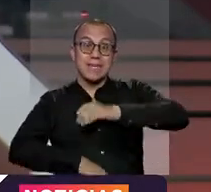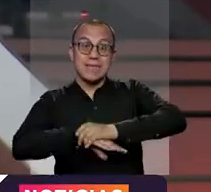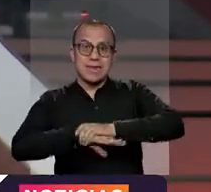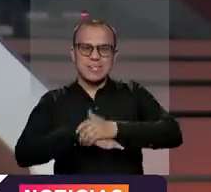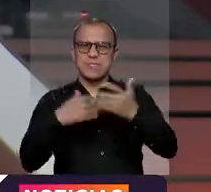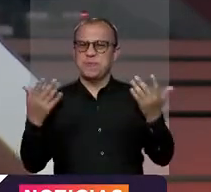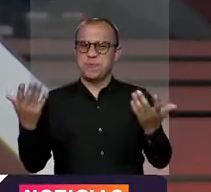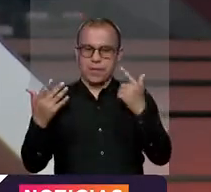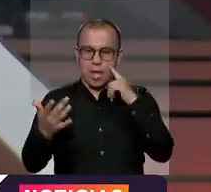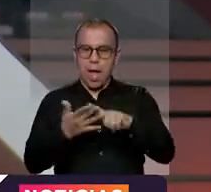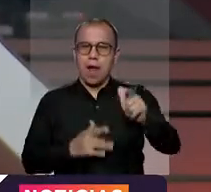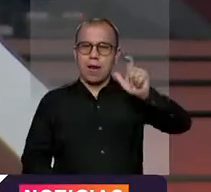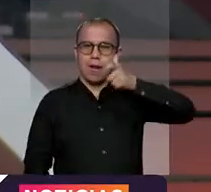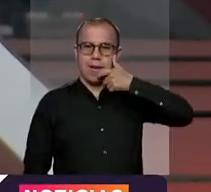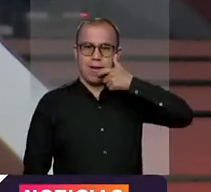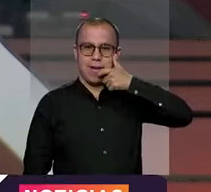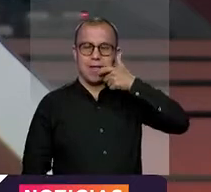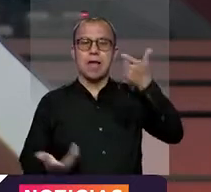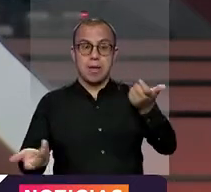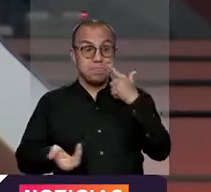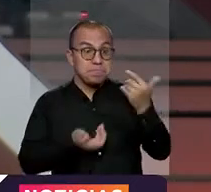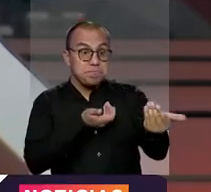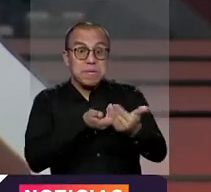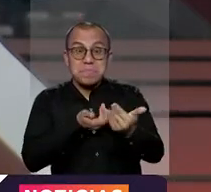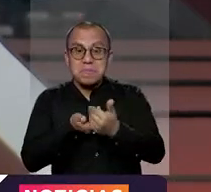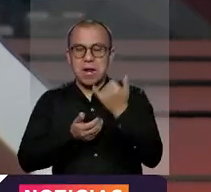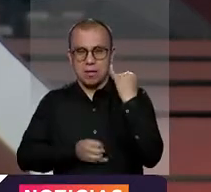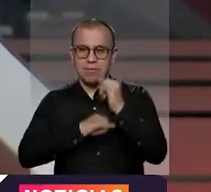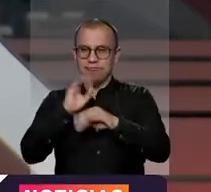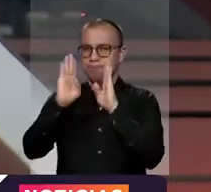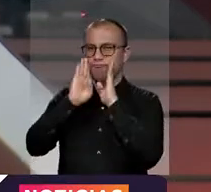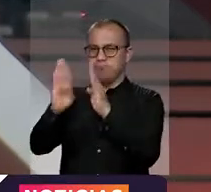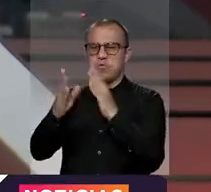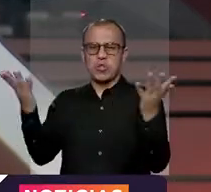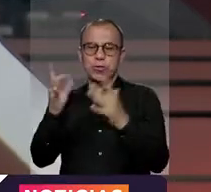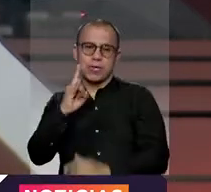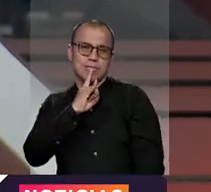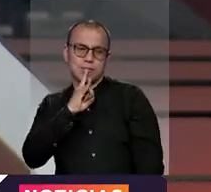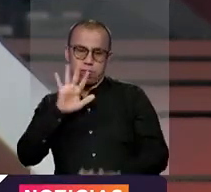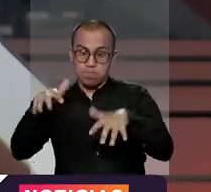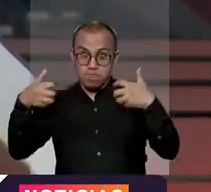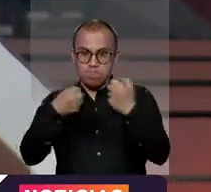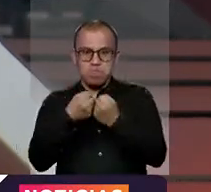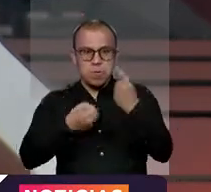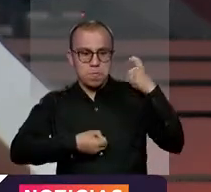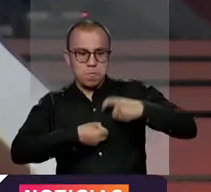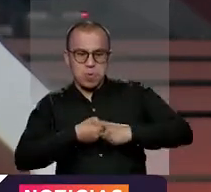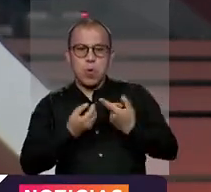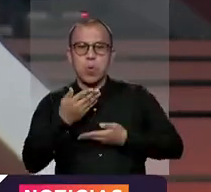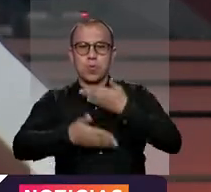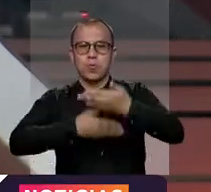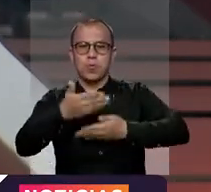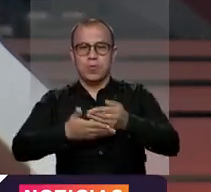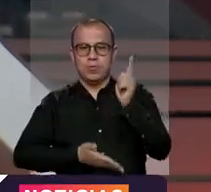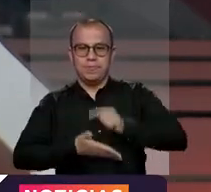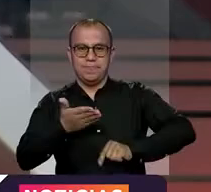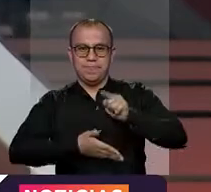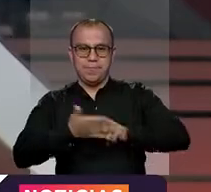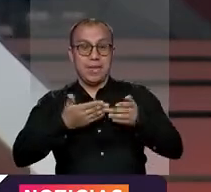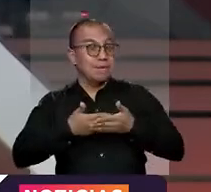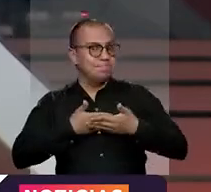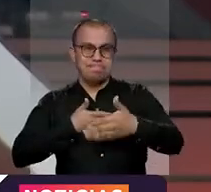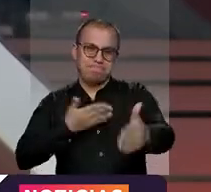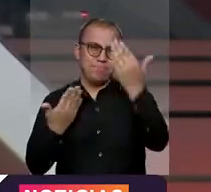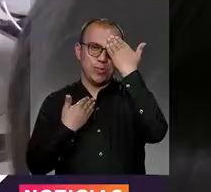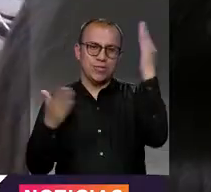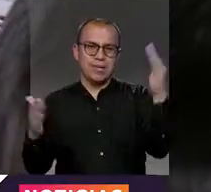Esta empresa de call center atiende a clientes de Estados Unidos e informa que la vinculación laboral será mediante contrato a término